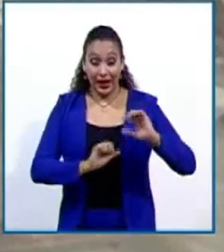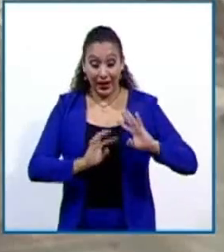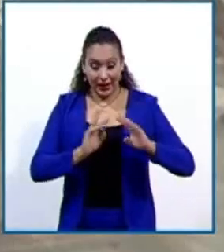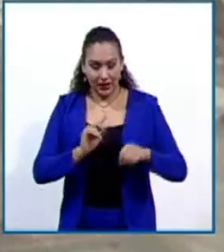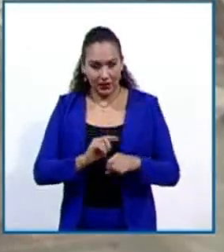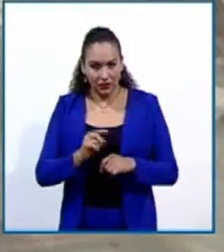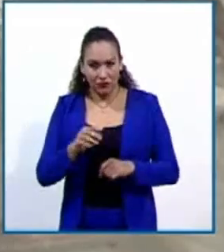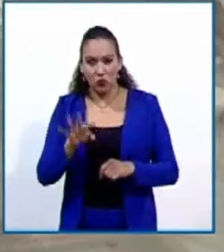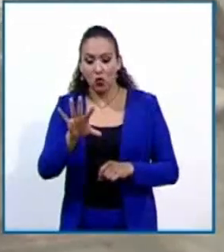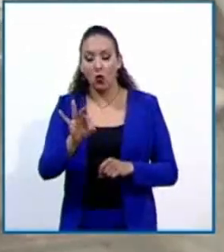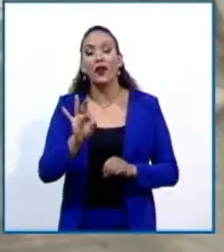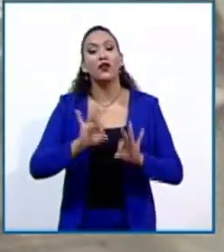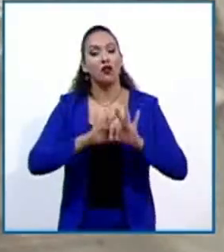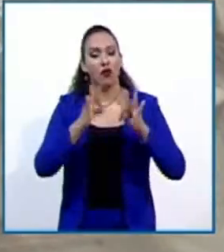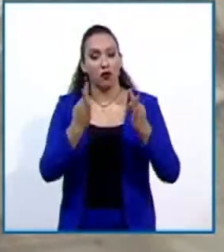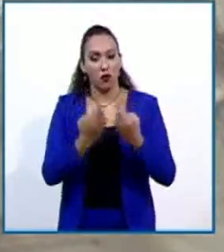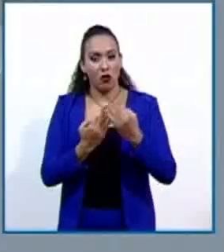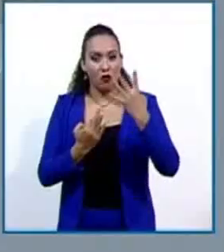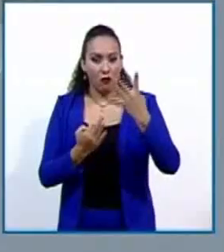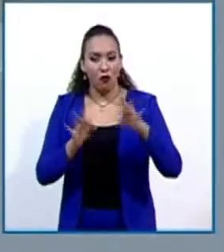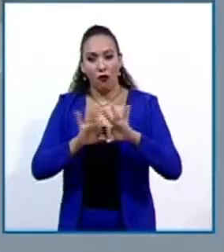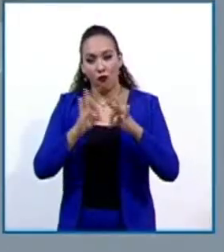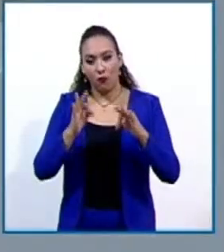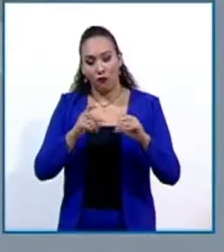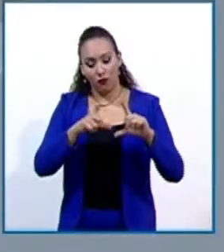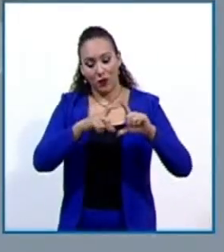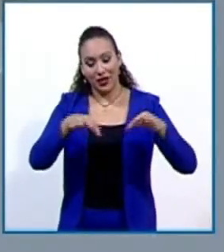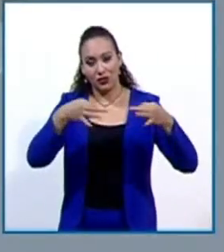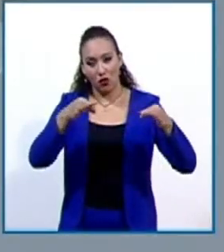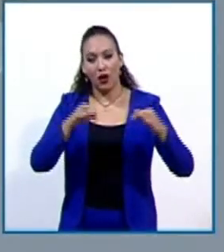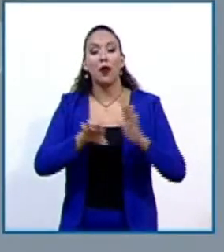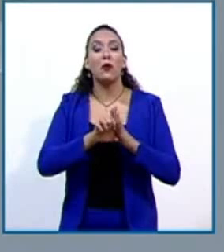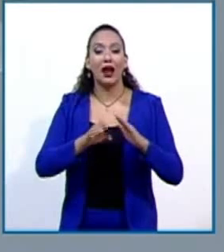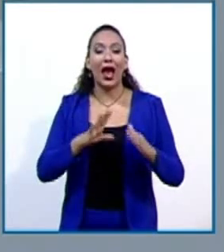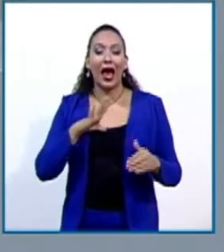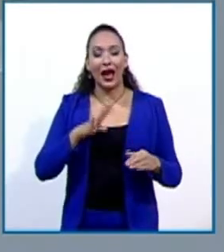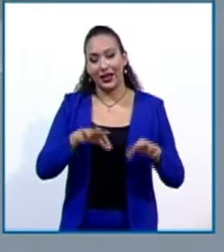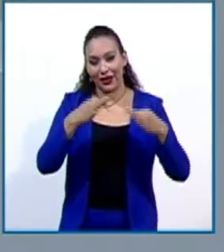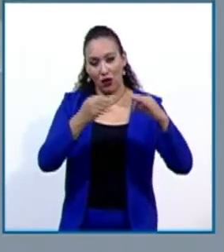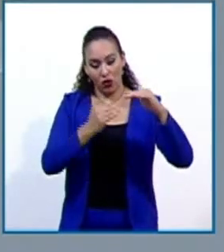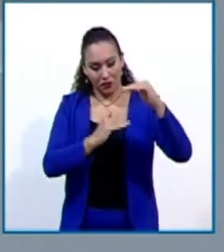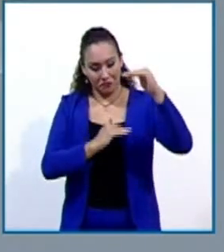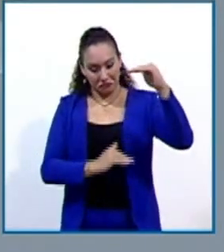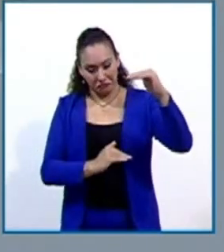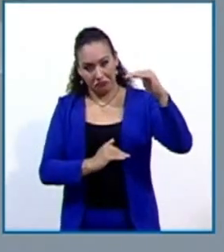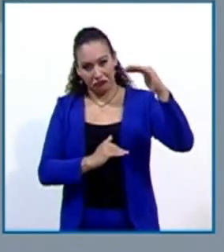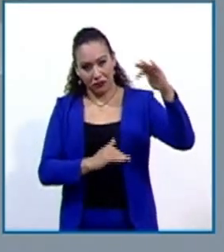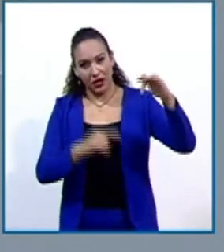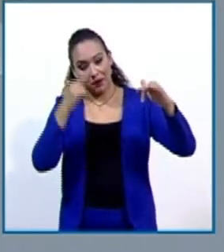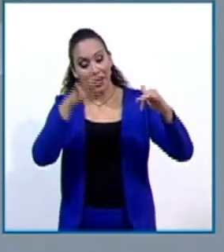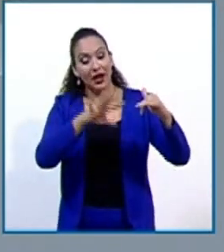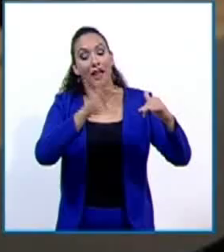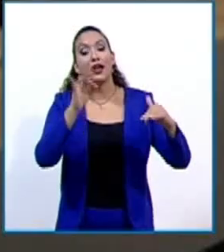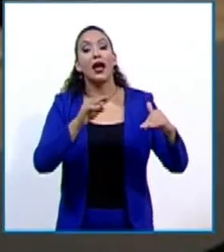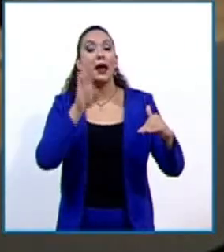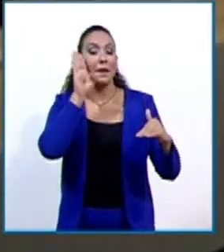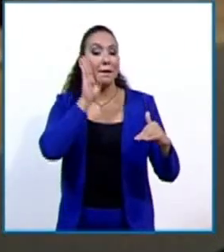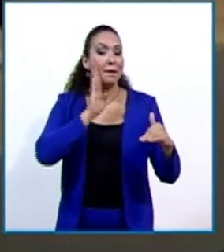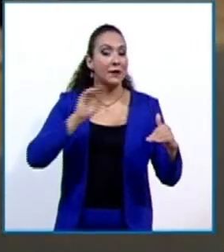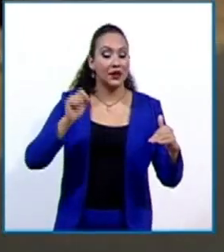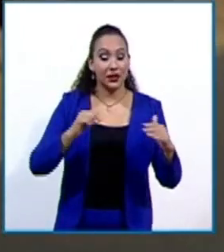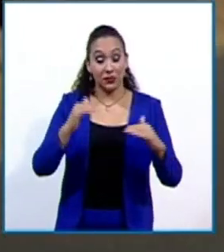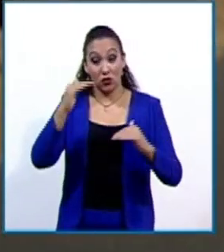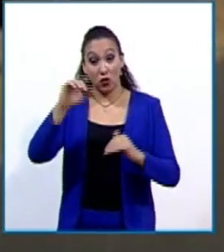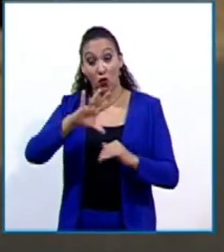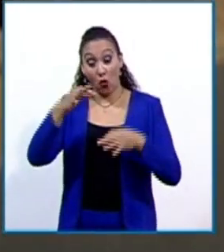boletas que se usarán en dicha elección. El tamaño carta se utilizará para la elección de ministros de la Corte y el de media carta